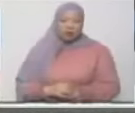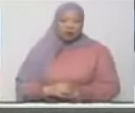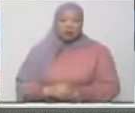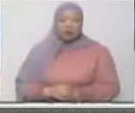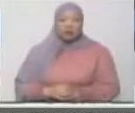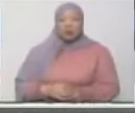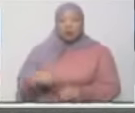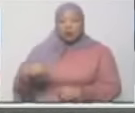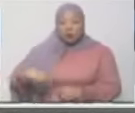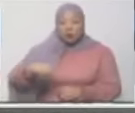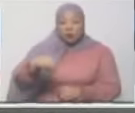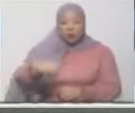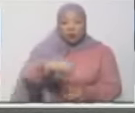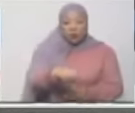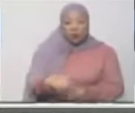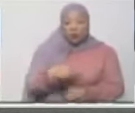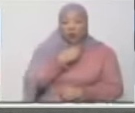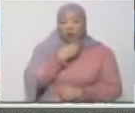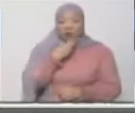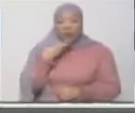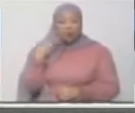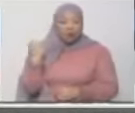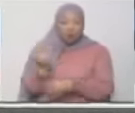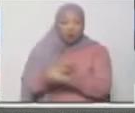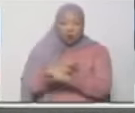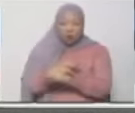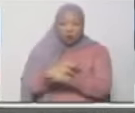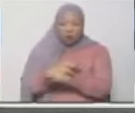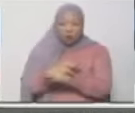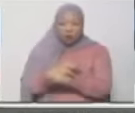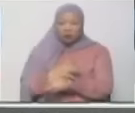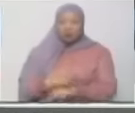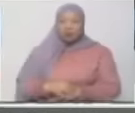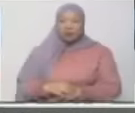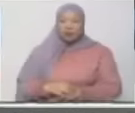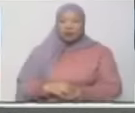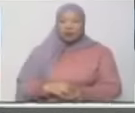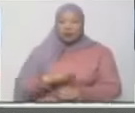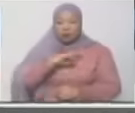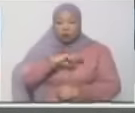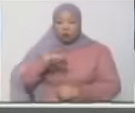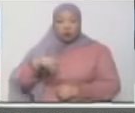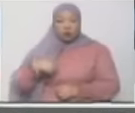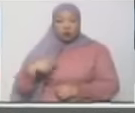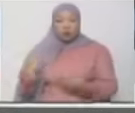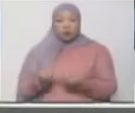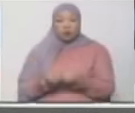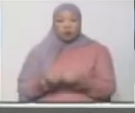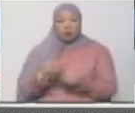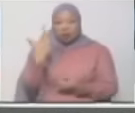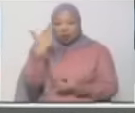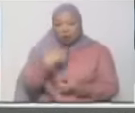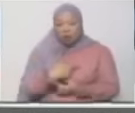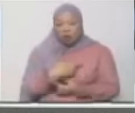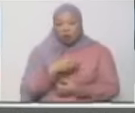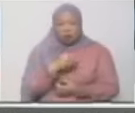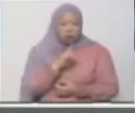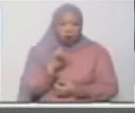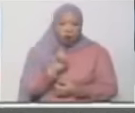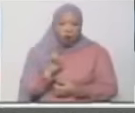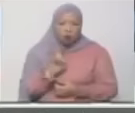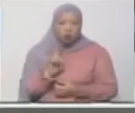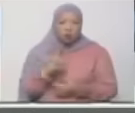ajedrez. Y cuando digo soy, digo somos, porque yo no soy un ser individual, yo